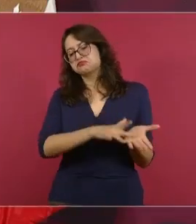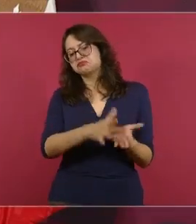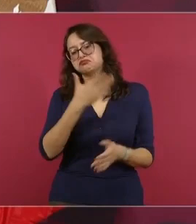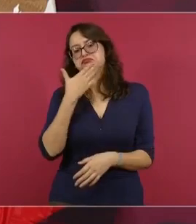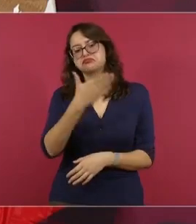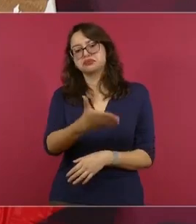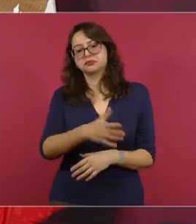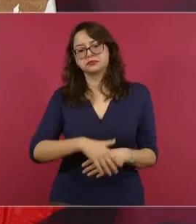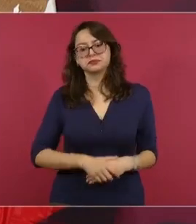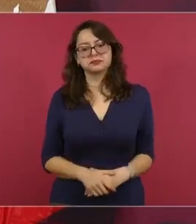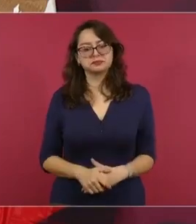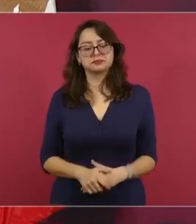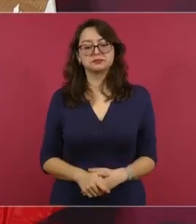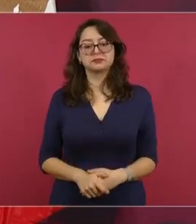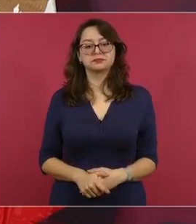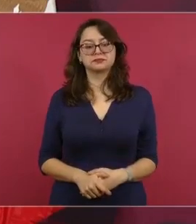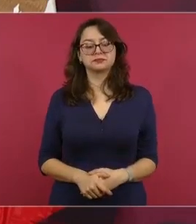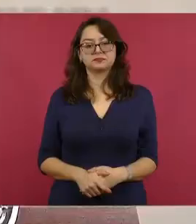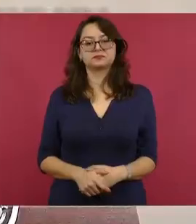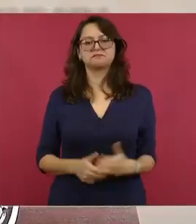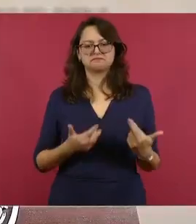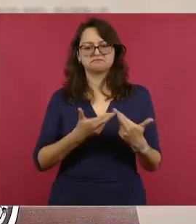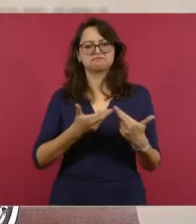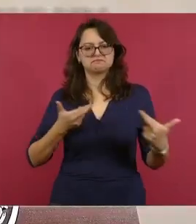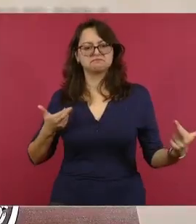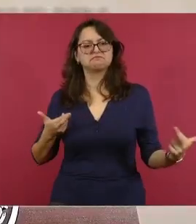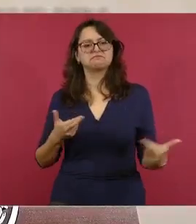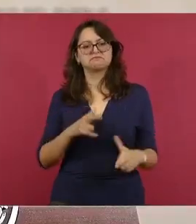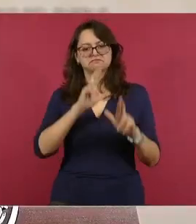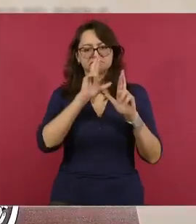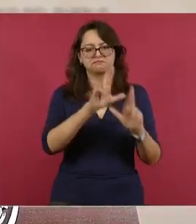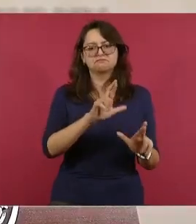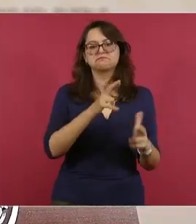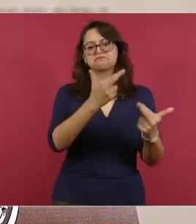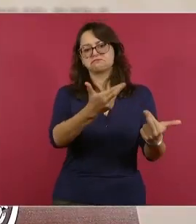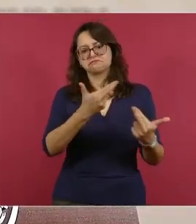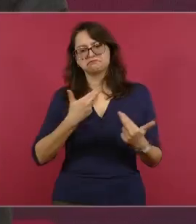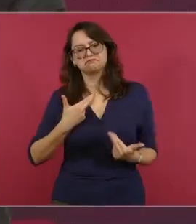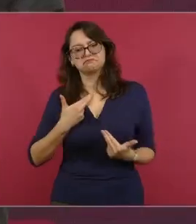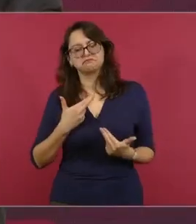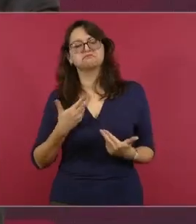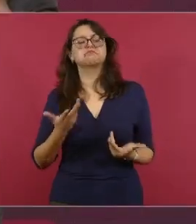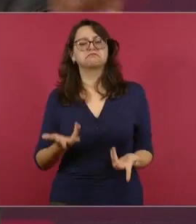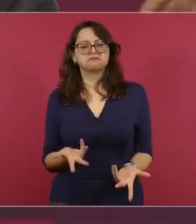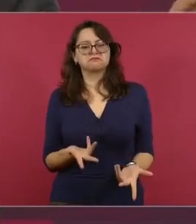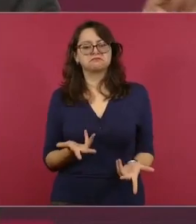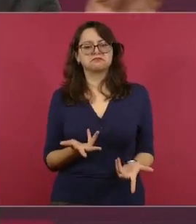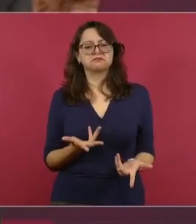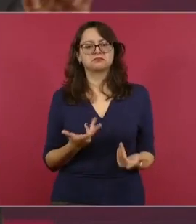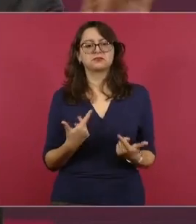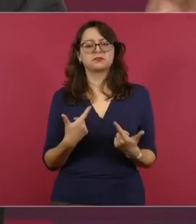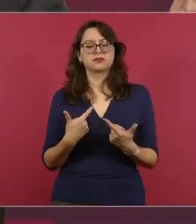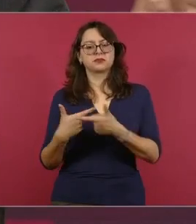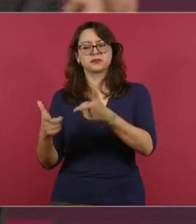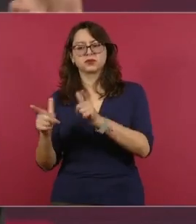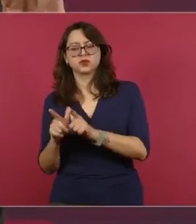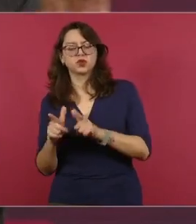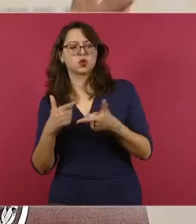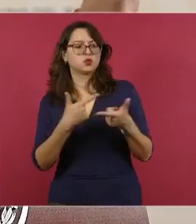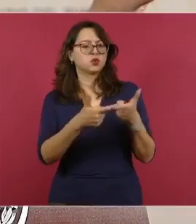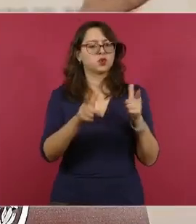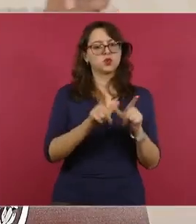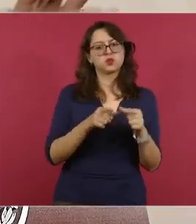hemos tenido buena relación de respeto, aun cuando somos de organizaciones